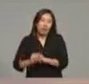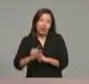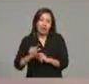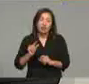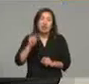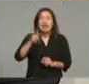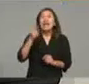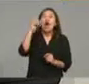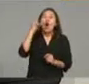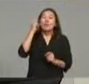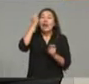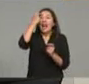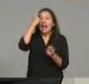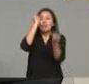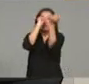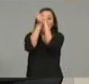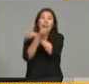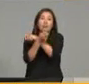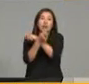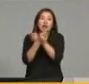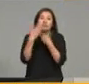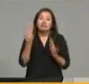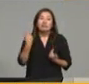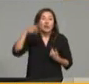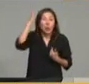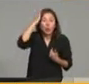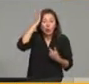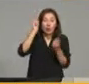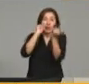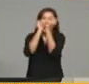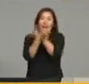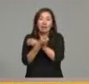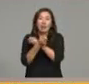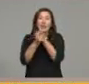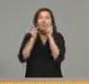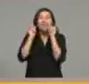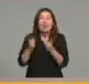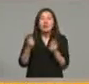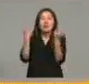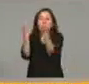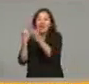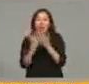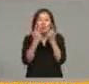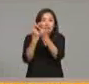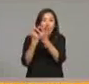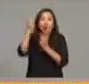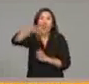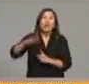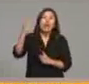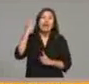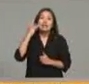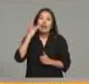esta mentalidad del hombre no cambia cambia la cultura y un poco el sentido de esta charla va a ser cambiar la cultura